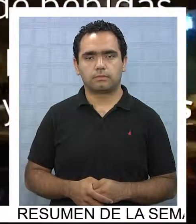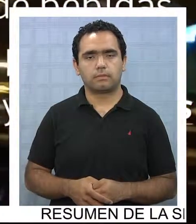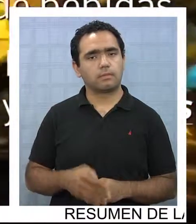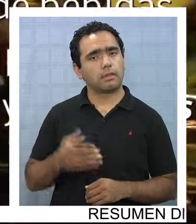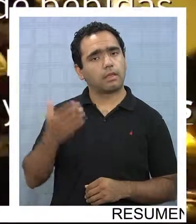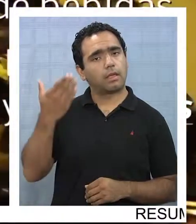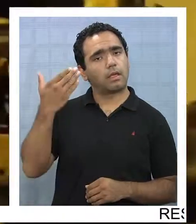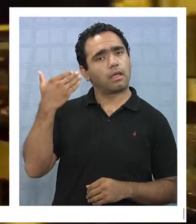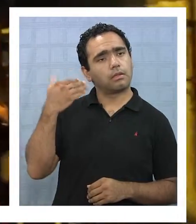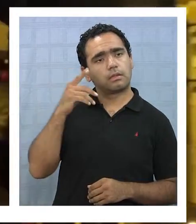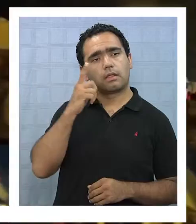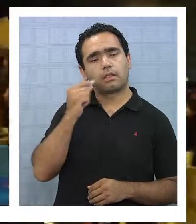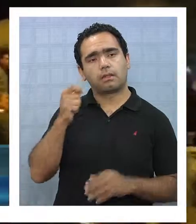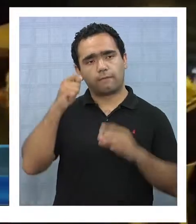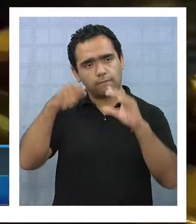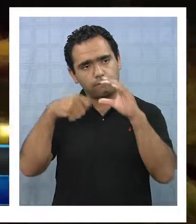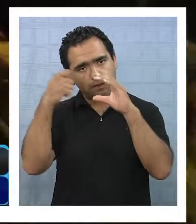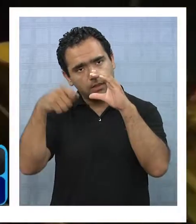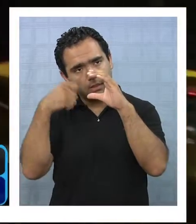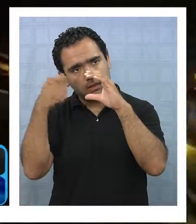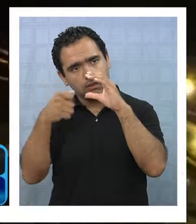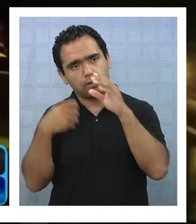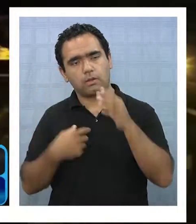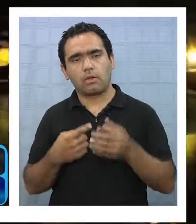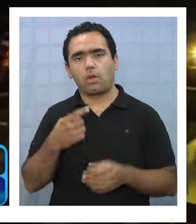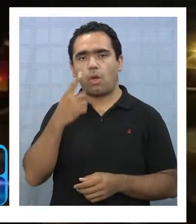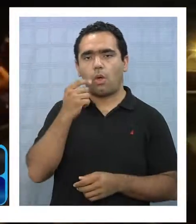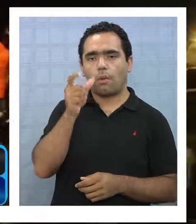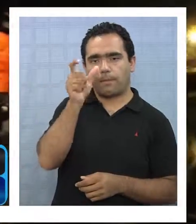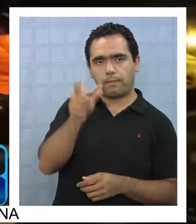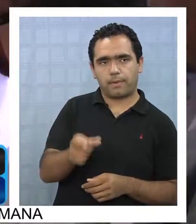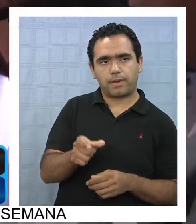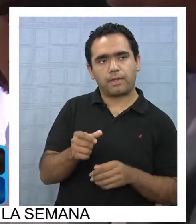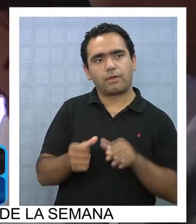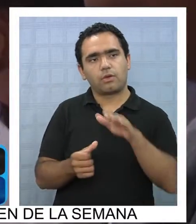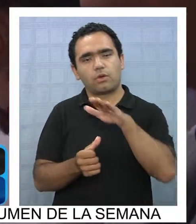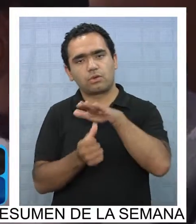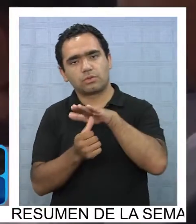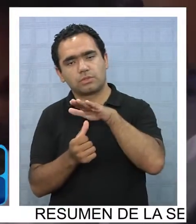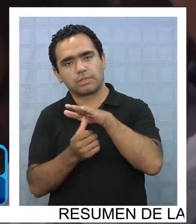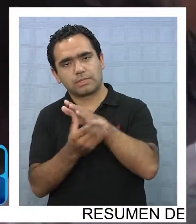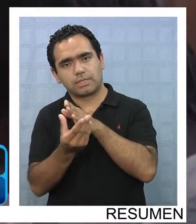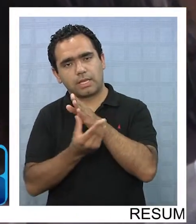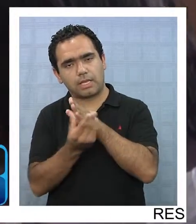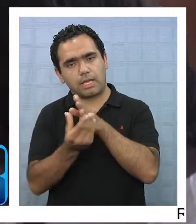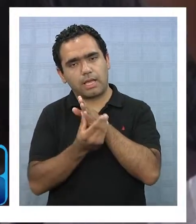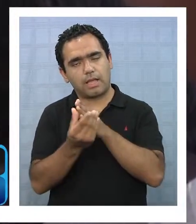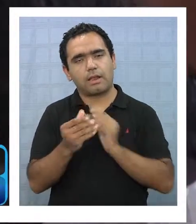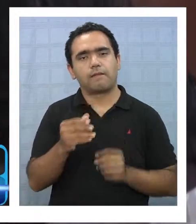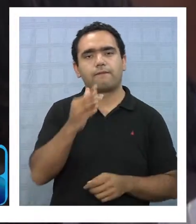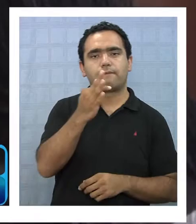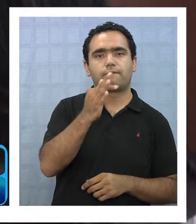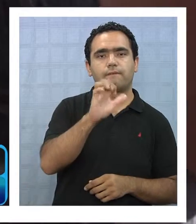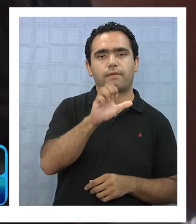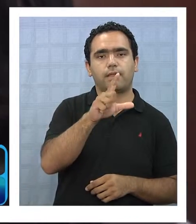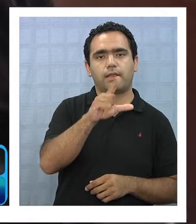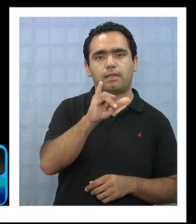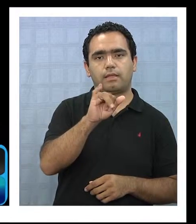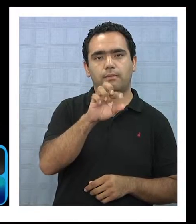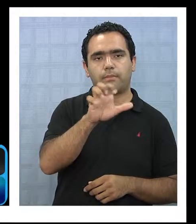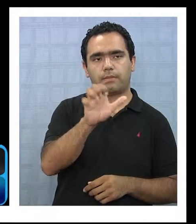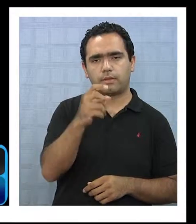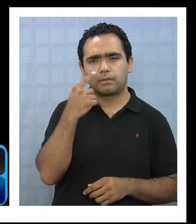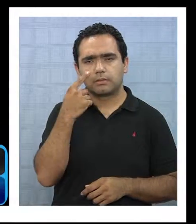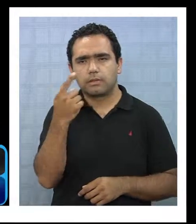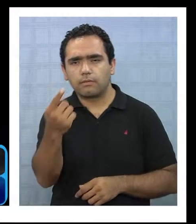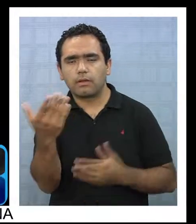Hace algunos días fue difundido un video que involucra al concejal Felipe Arenas en una discusión en el local Siddhartha de su propiedad, en